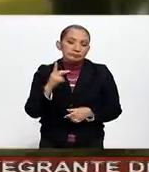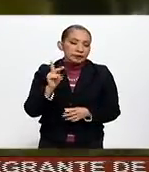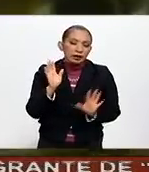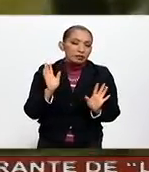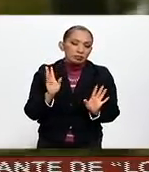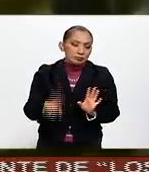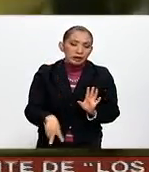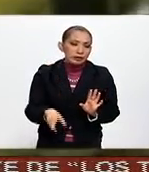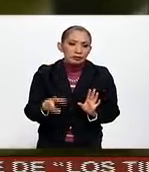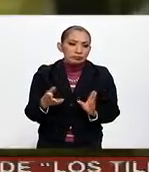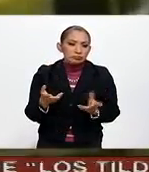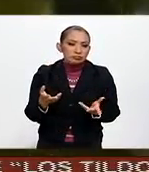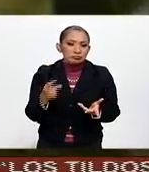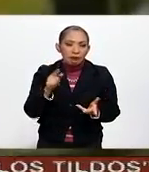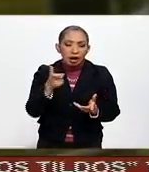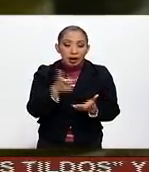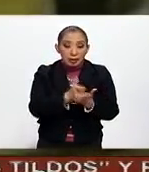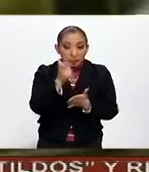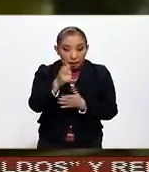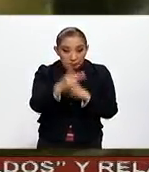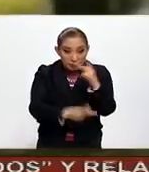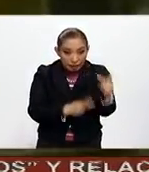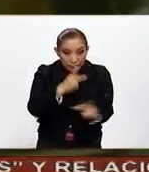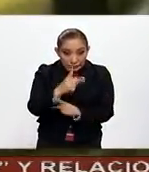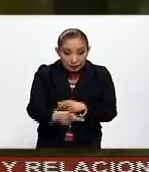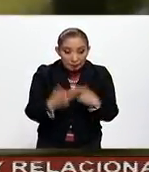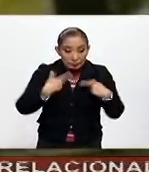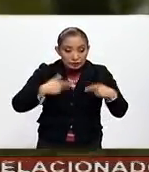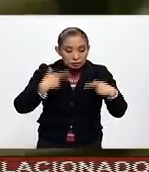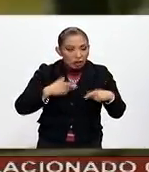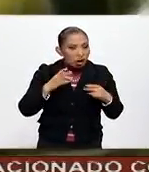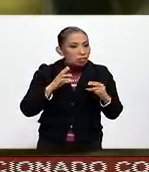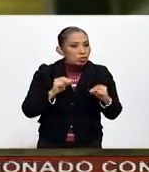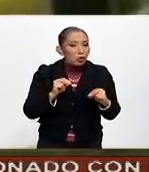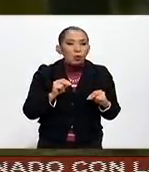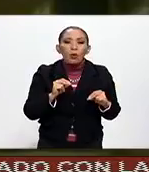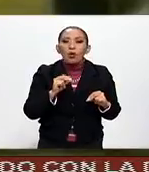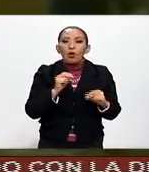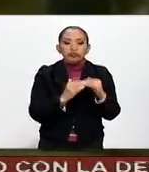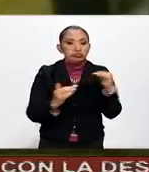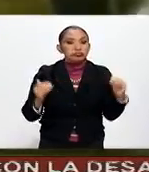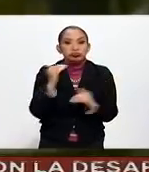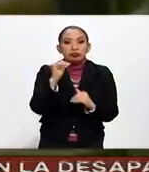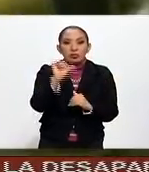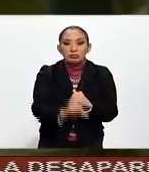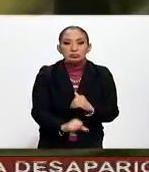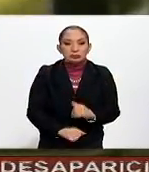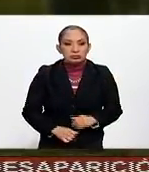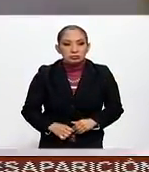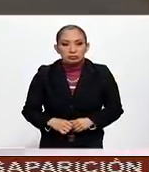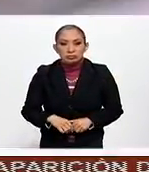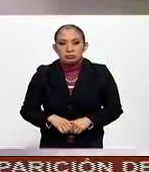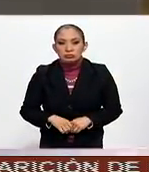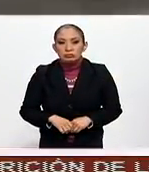realidad sobre el costo del crédito que paga el consumidor no va a haber un efecto inmediato.